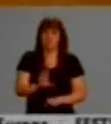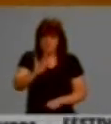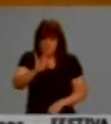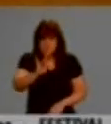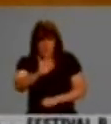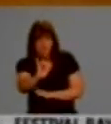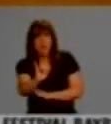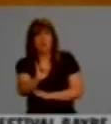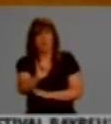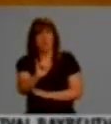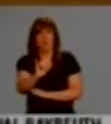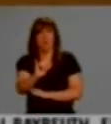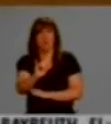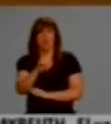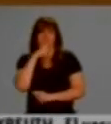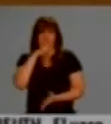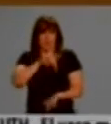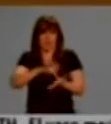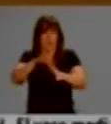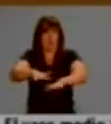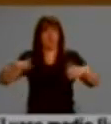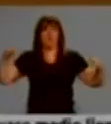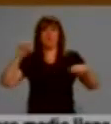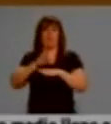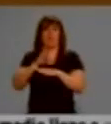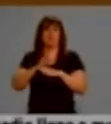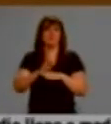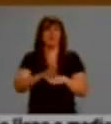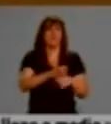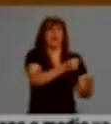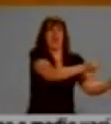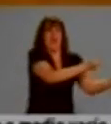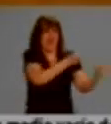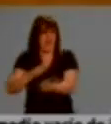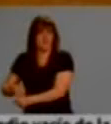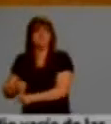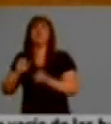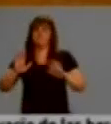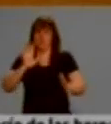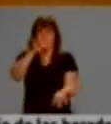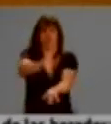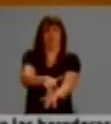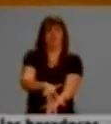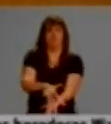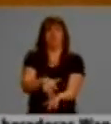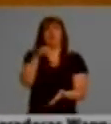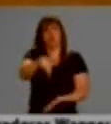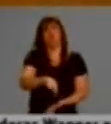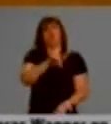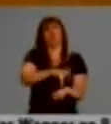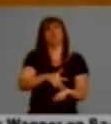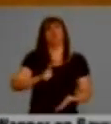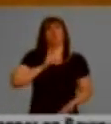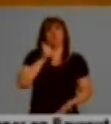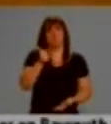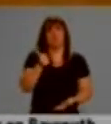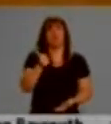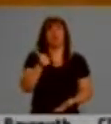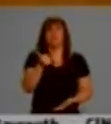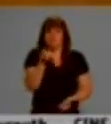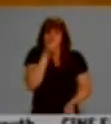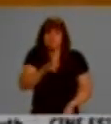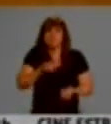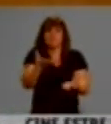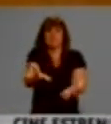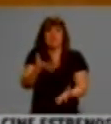tiene. Está en sede parlamentaria, a rastras, pero en sede parlamentaria. Y tiene usted hoy una oportunidad de decir